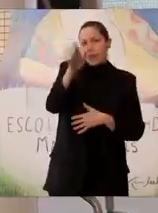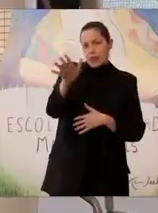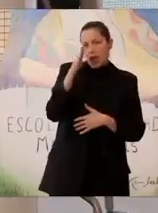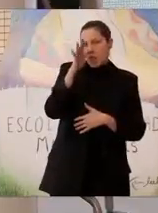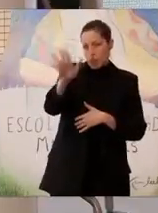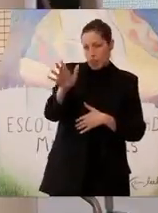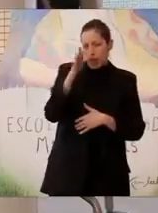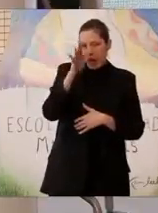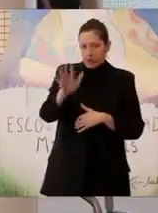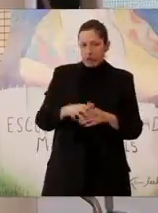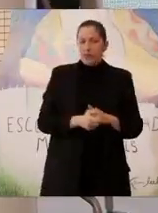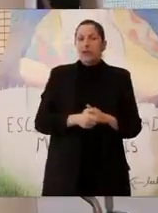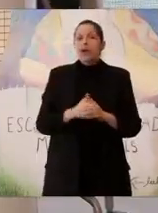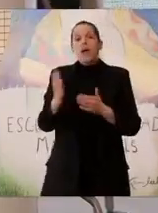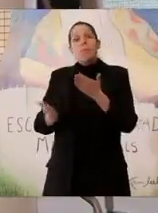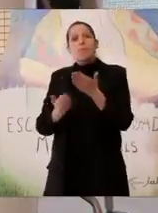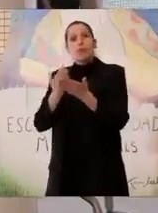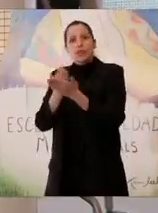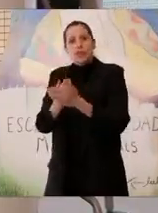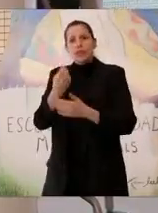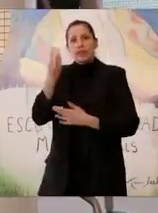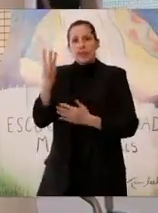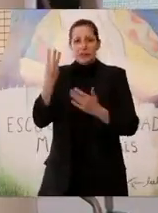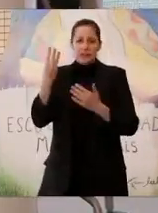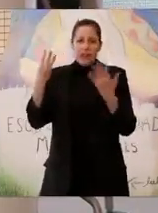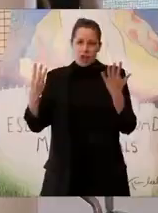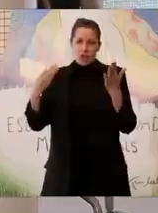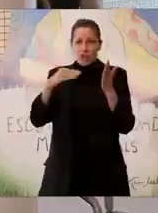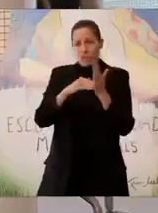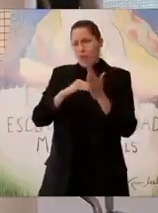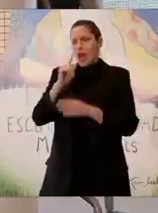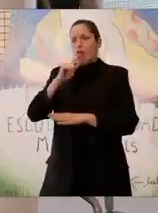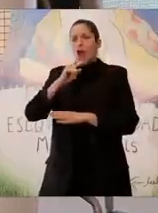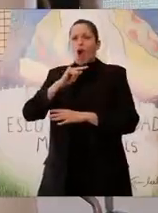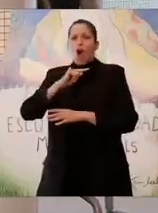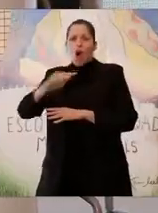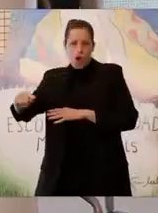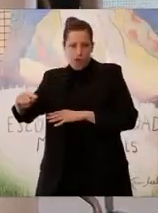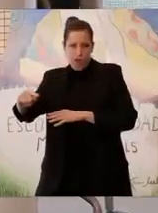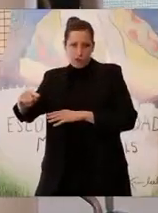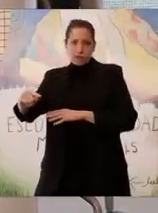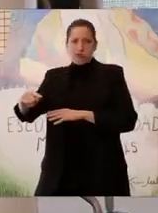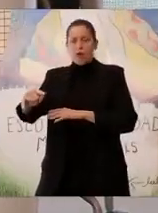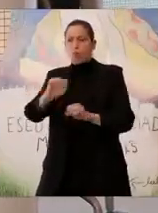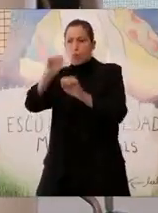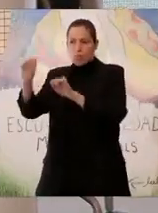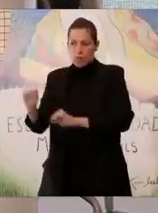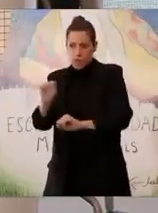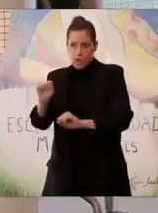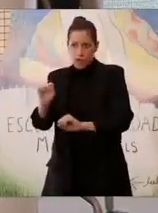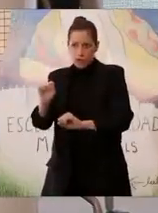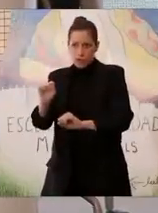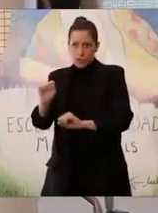Se solicitaron 38.000 órdenes de protección, de las que se han concedido 27.000, un